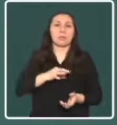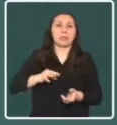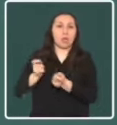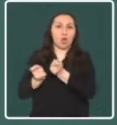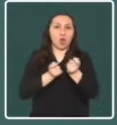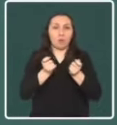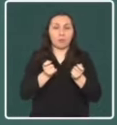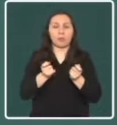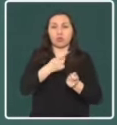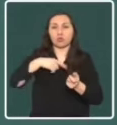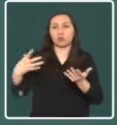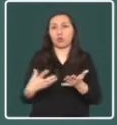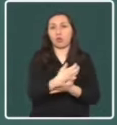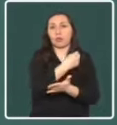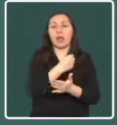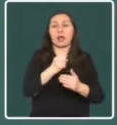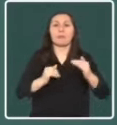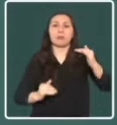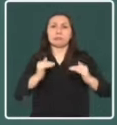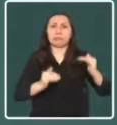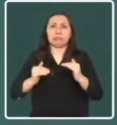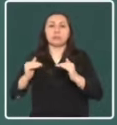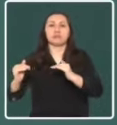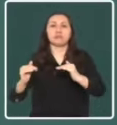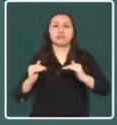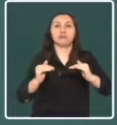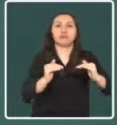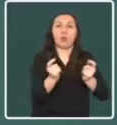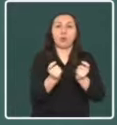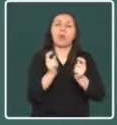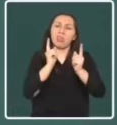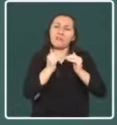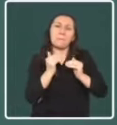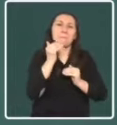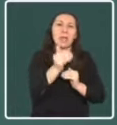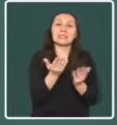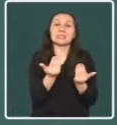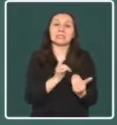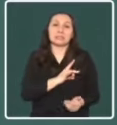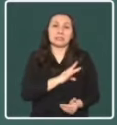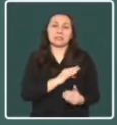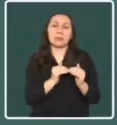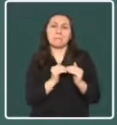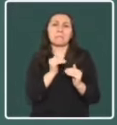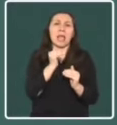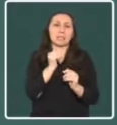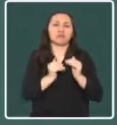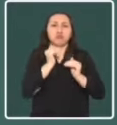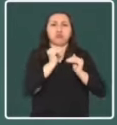ministerios económicos, hemos logrado estabilizar nuestra economía, pero tenemos que ir más allá. Chile necesita crecer a un mayor